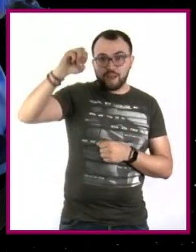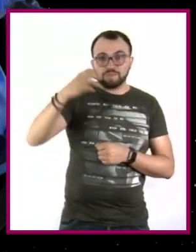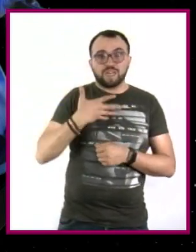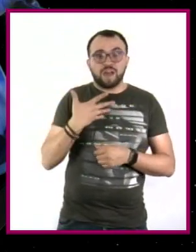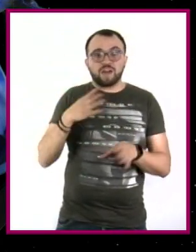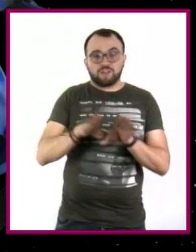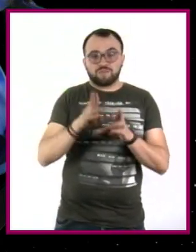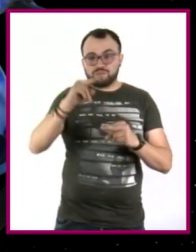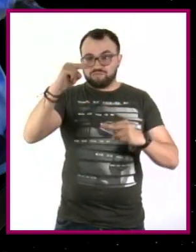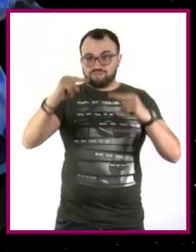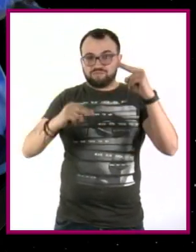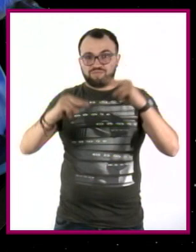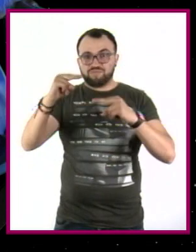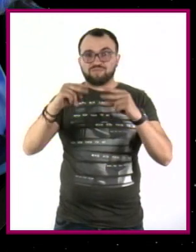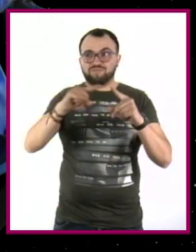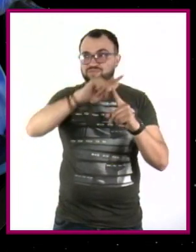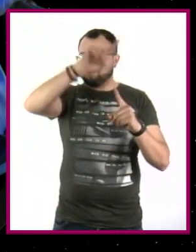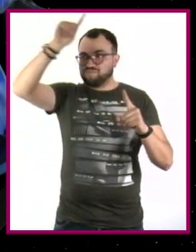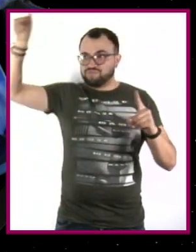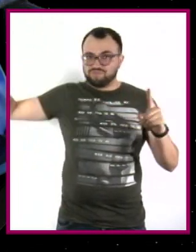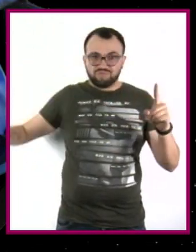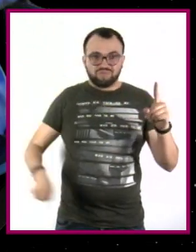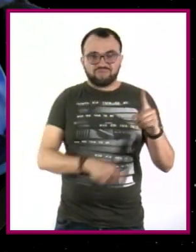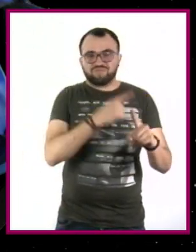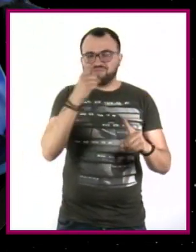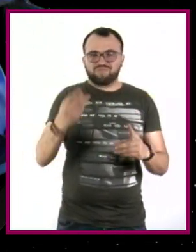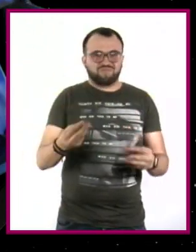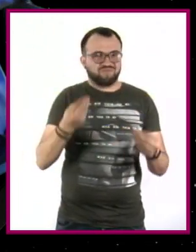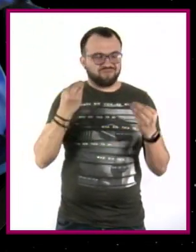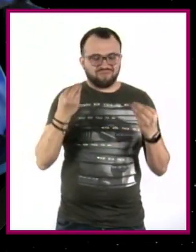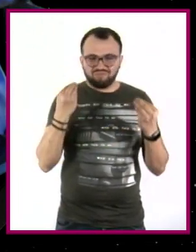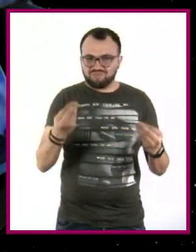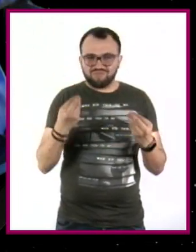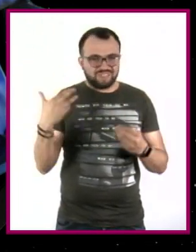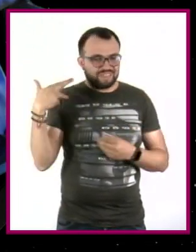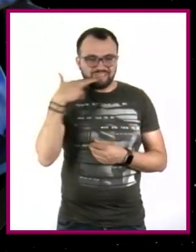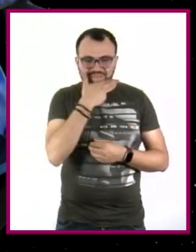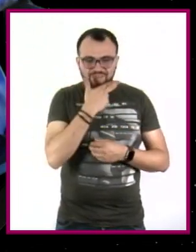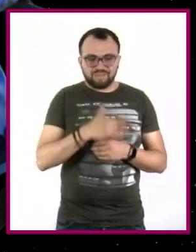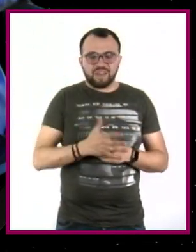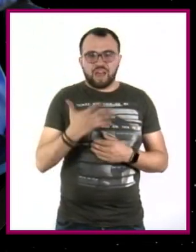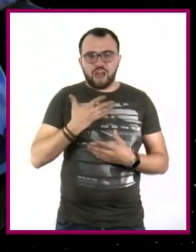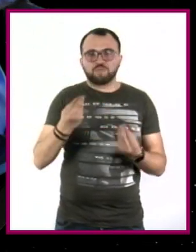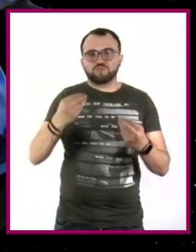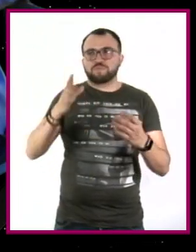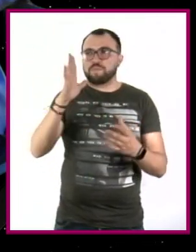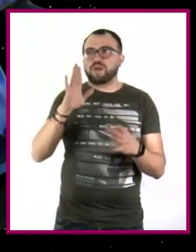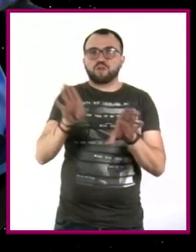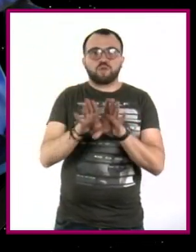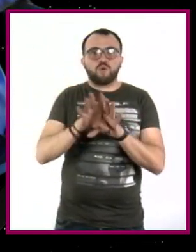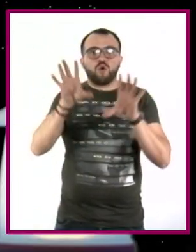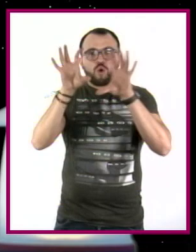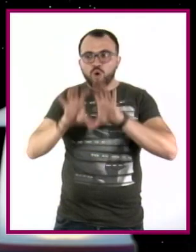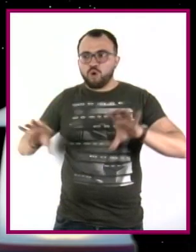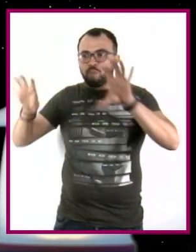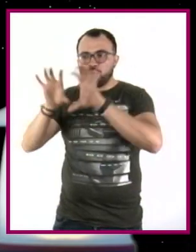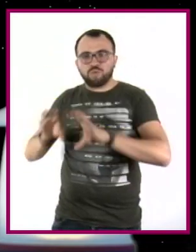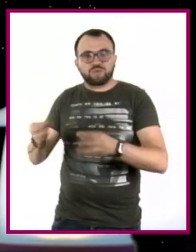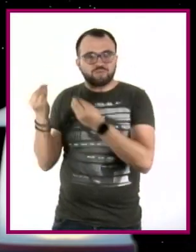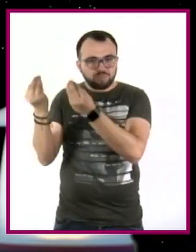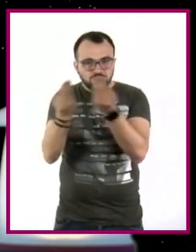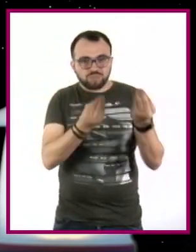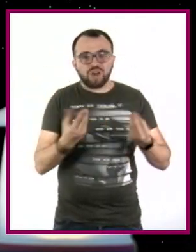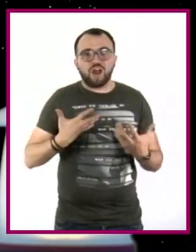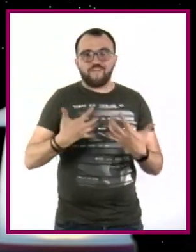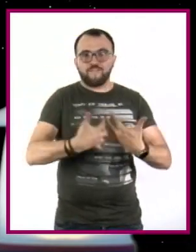a una velocidad casi ridícula y lo hace con la ayuda de varios procesadores, como si hubiera muchas computadoras funcionando a la vez. Pues